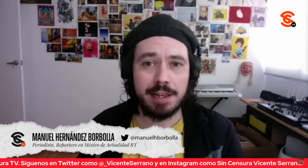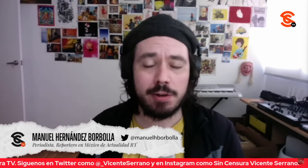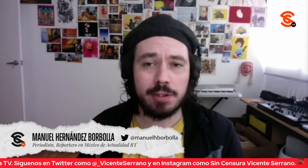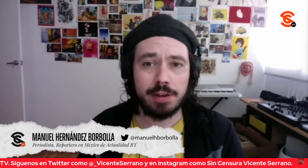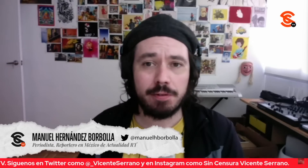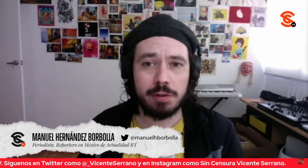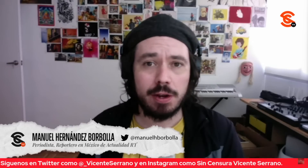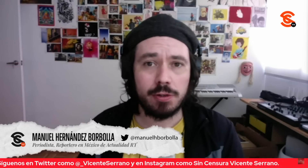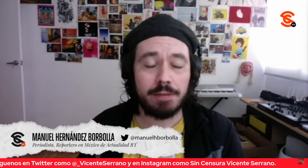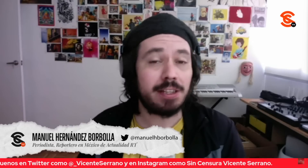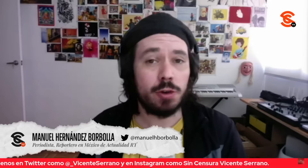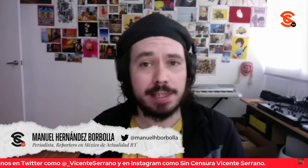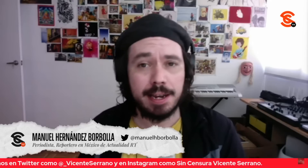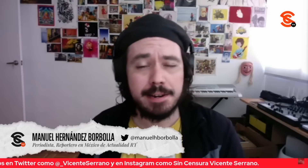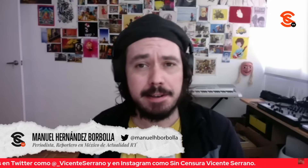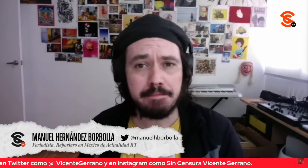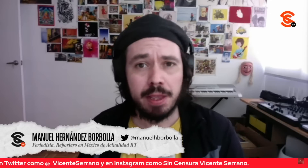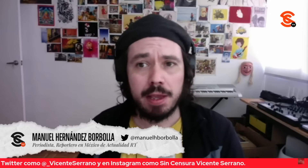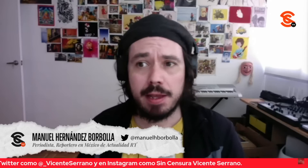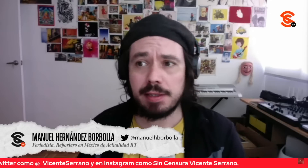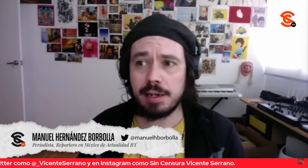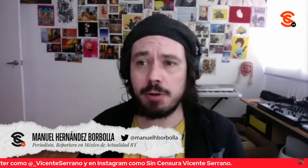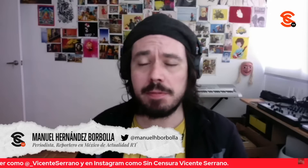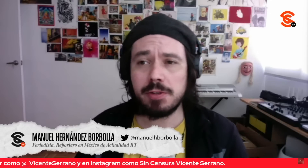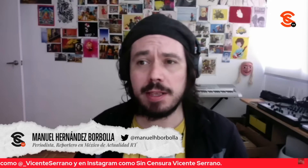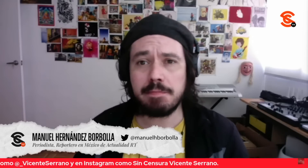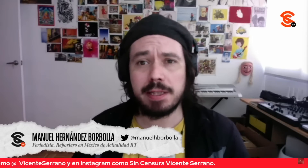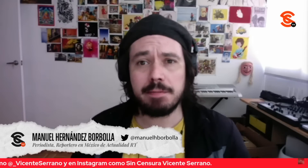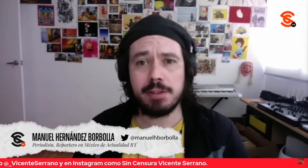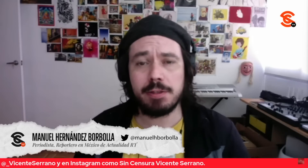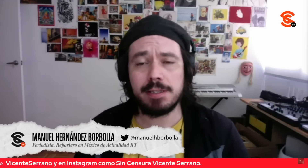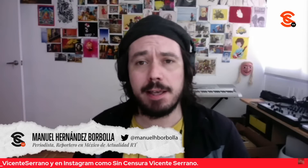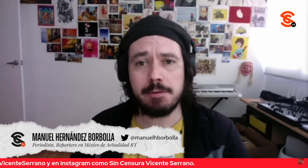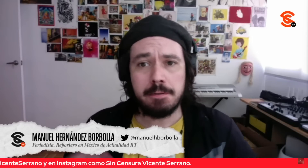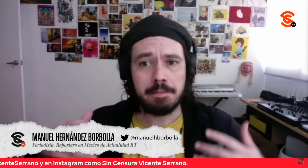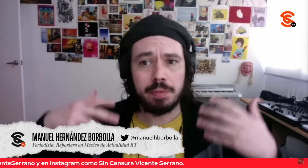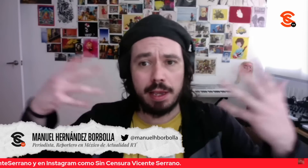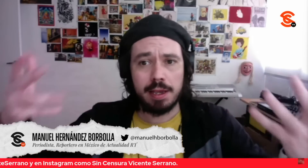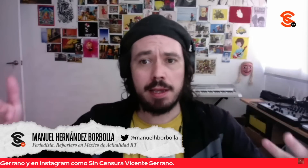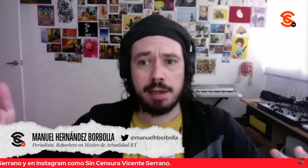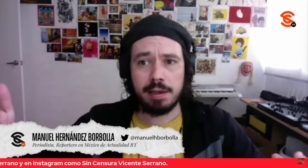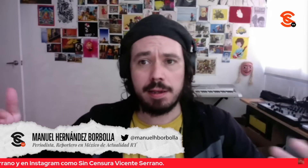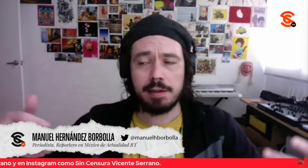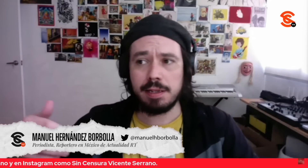Brian Nichols, que fue uno de los defensores del INE. Recordemos que el Departamento de Estado